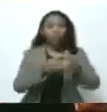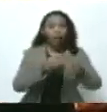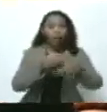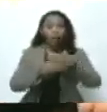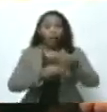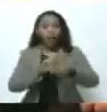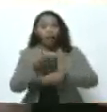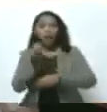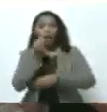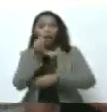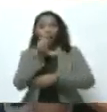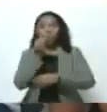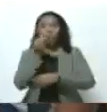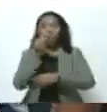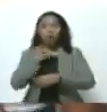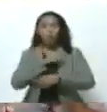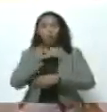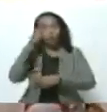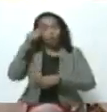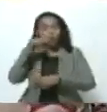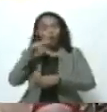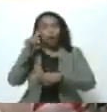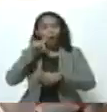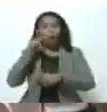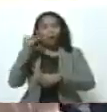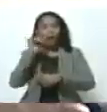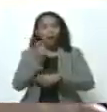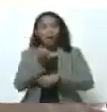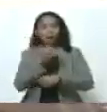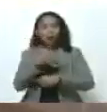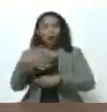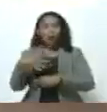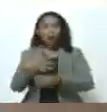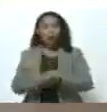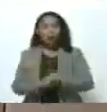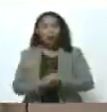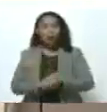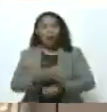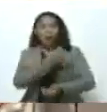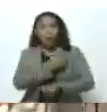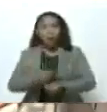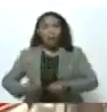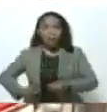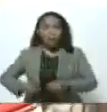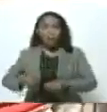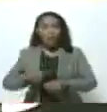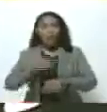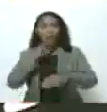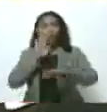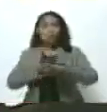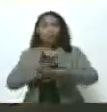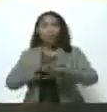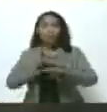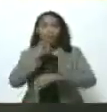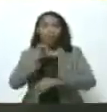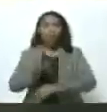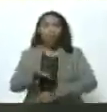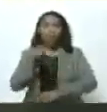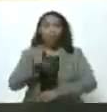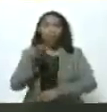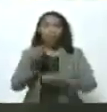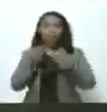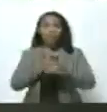los alimentos a nuestro pueblo. Aquí está el arroz también. El presidente lanzó, hizo anuncios importantes